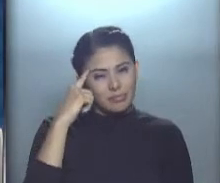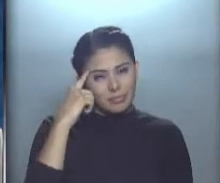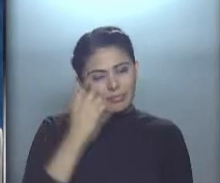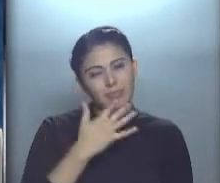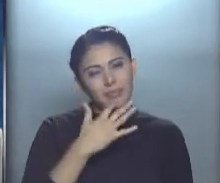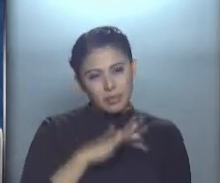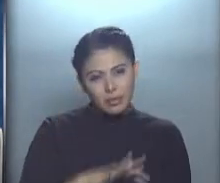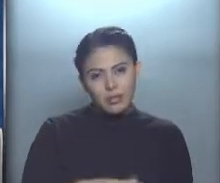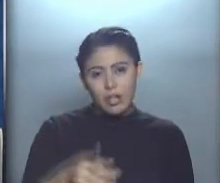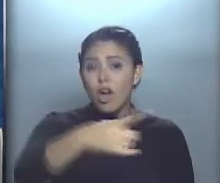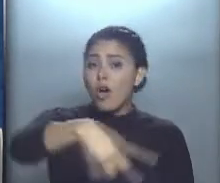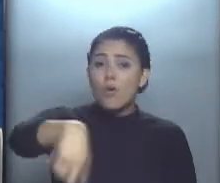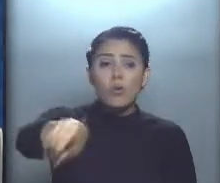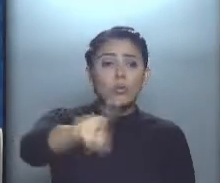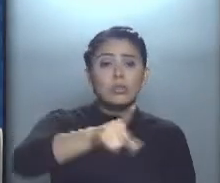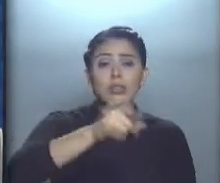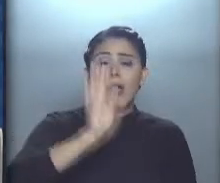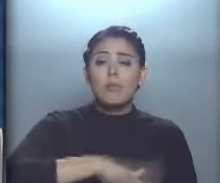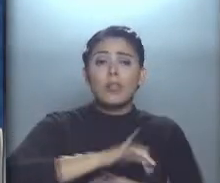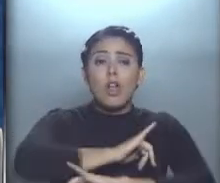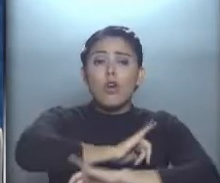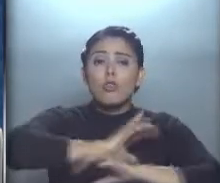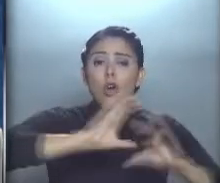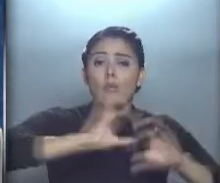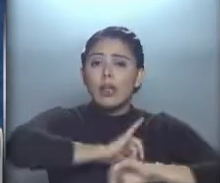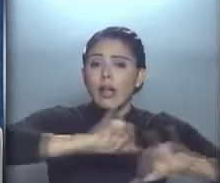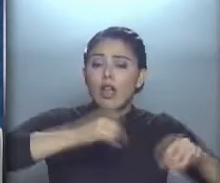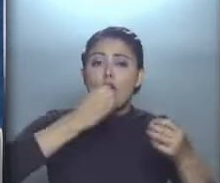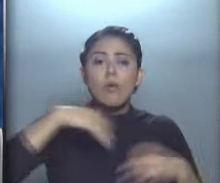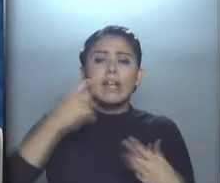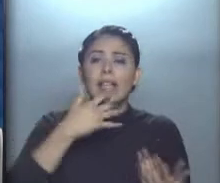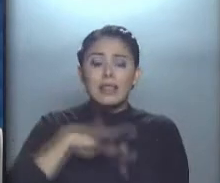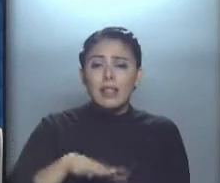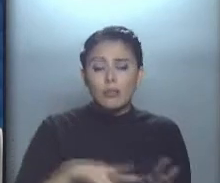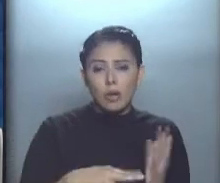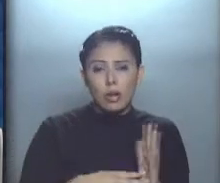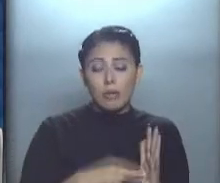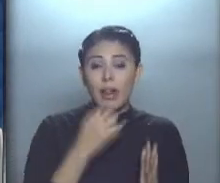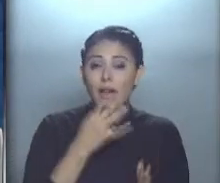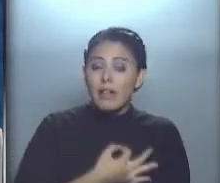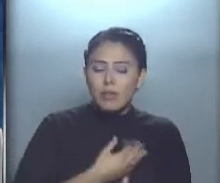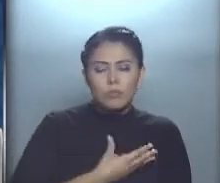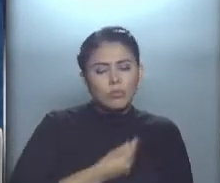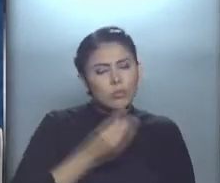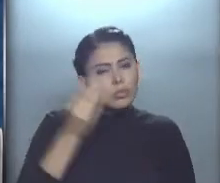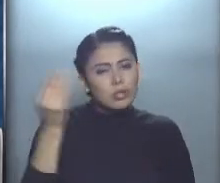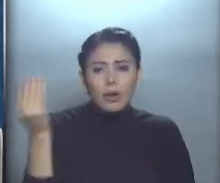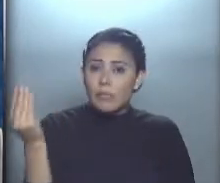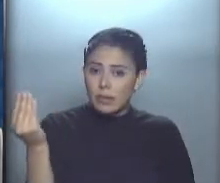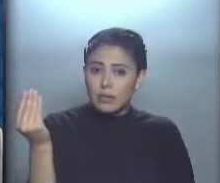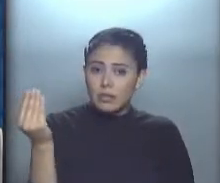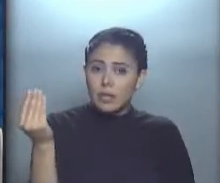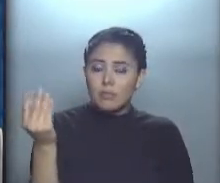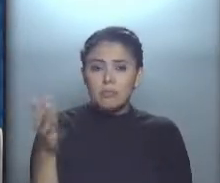racionalidad, ustedes como comunicadores y a cualquiera que percibe el problema, porque la verdad es que muchas veces ser